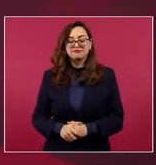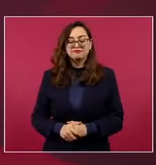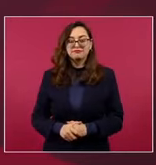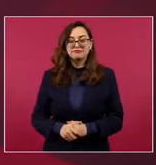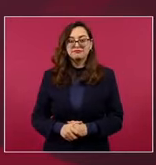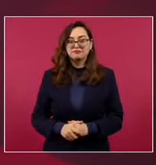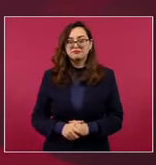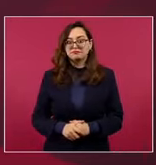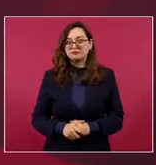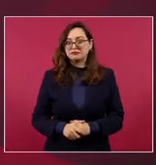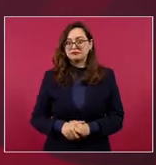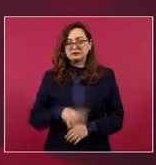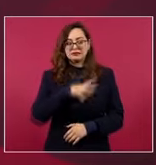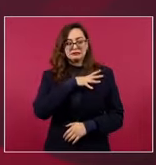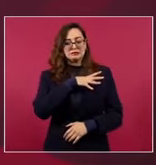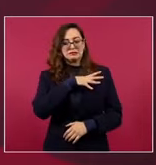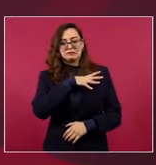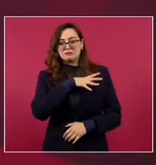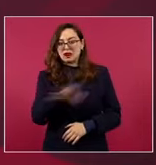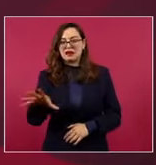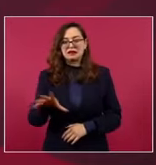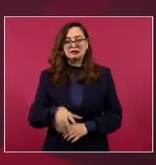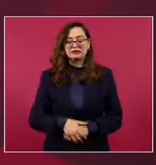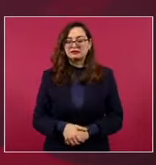Es increíble el cinismo,